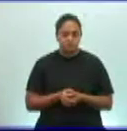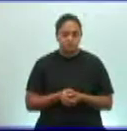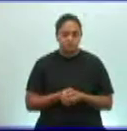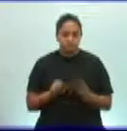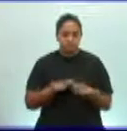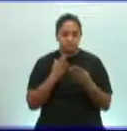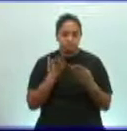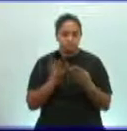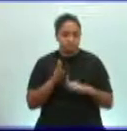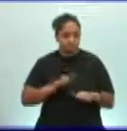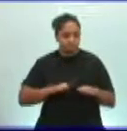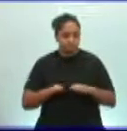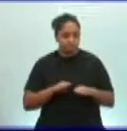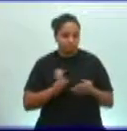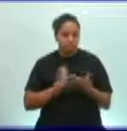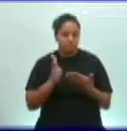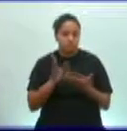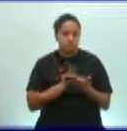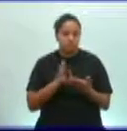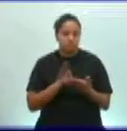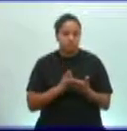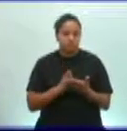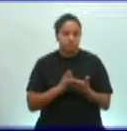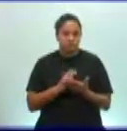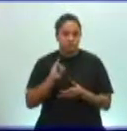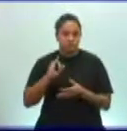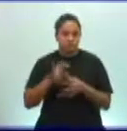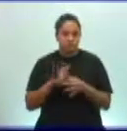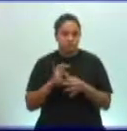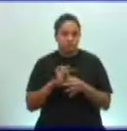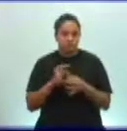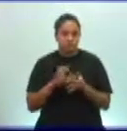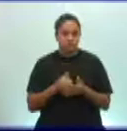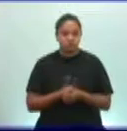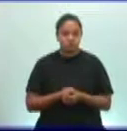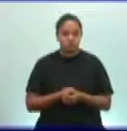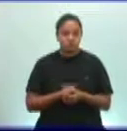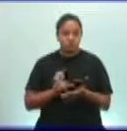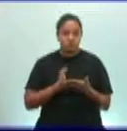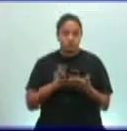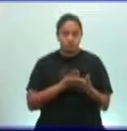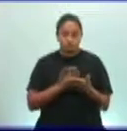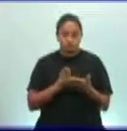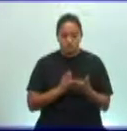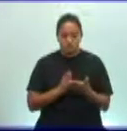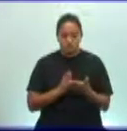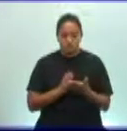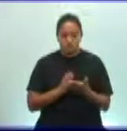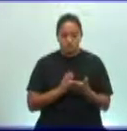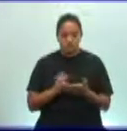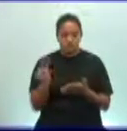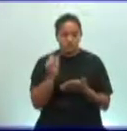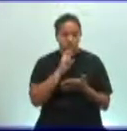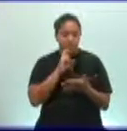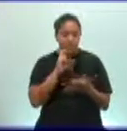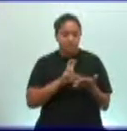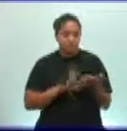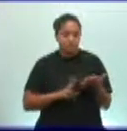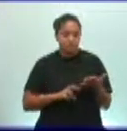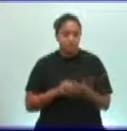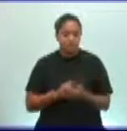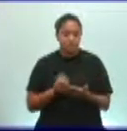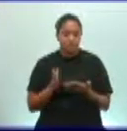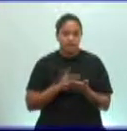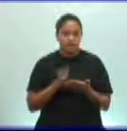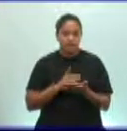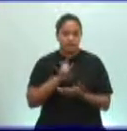Todos preparando su libro de español de sexto grado, su libro de lectura, también de sexto, en la página